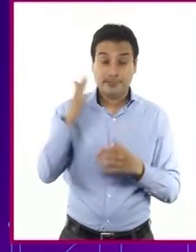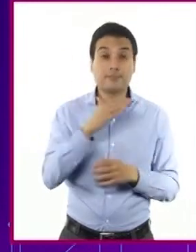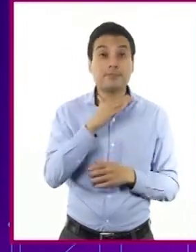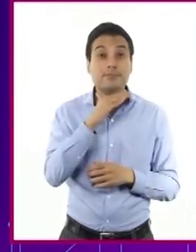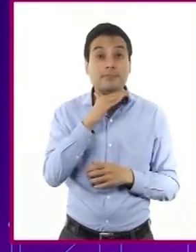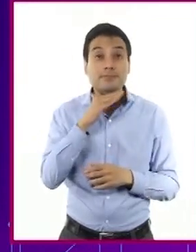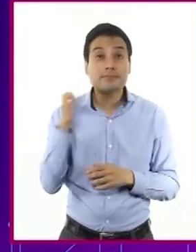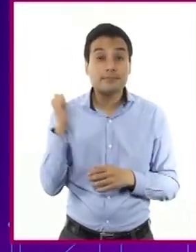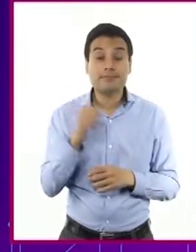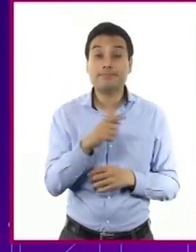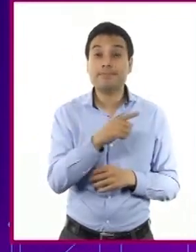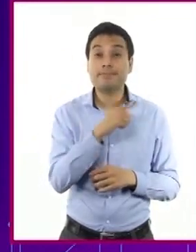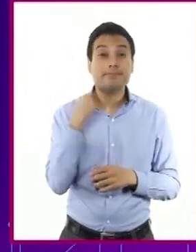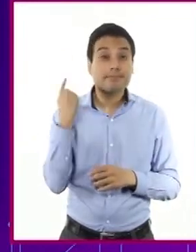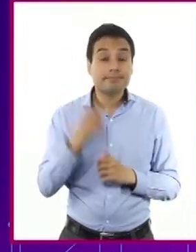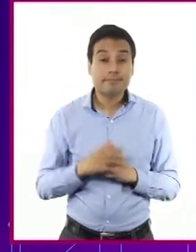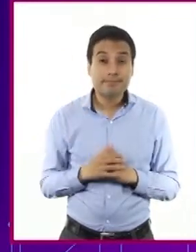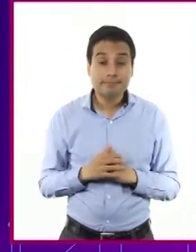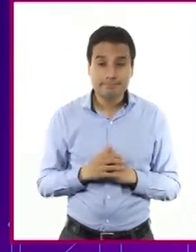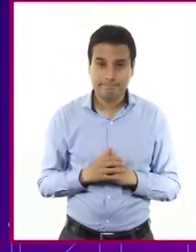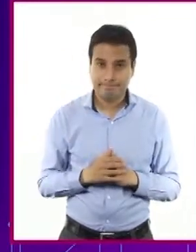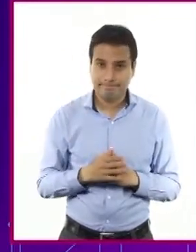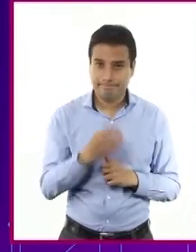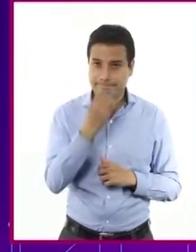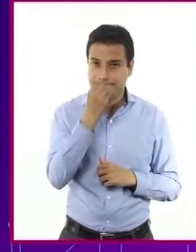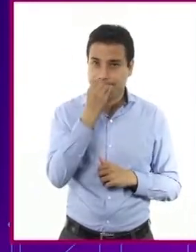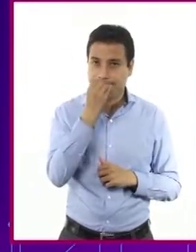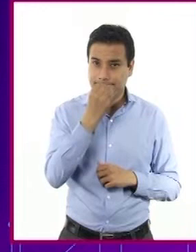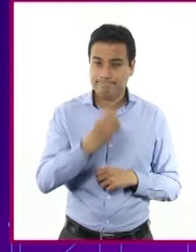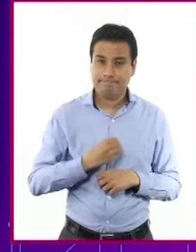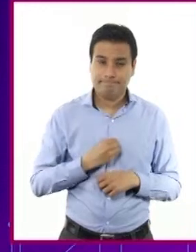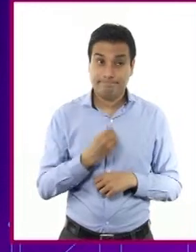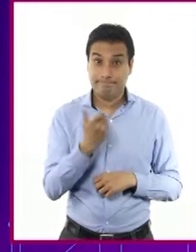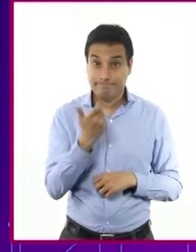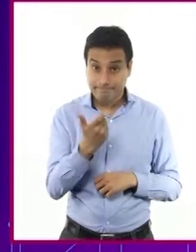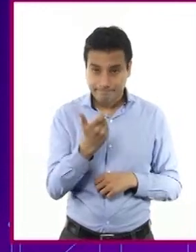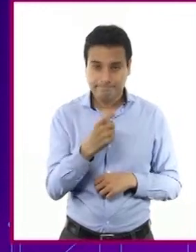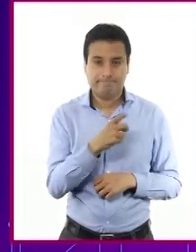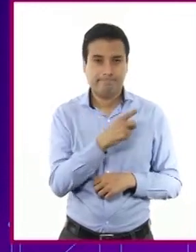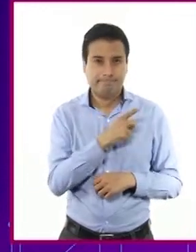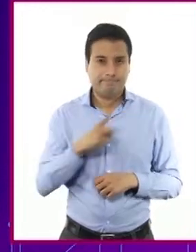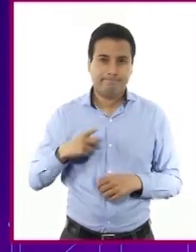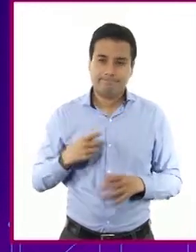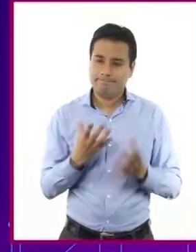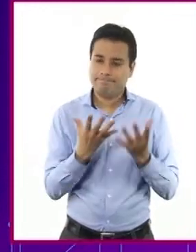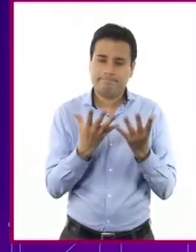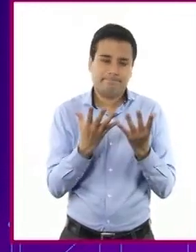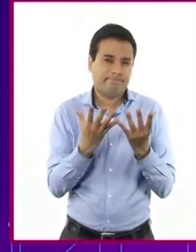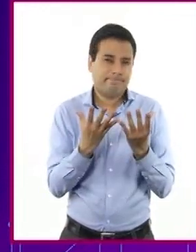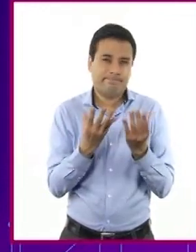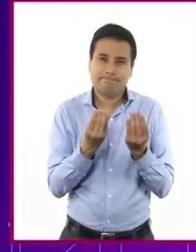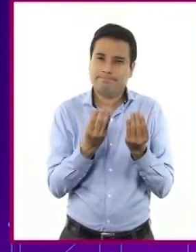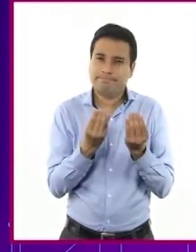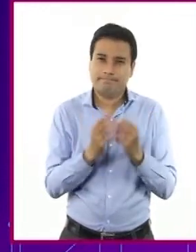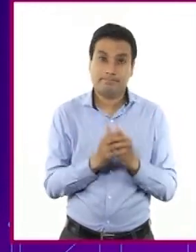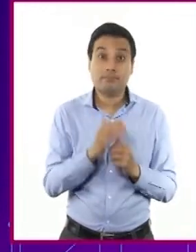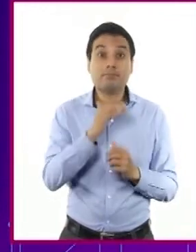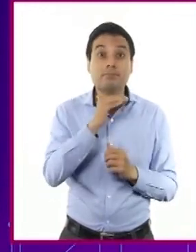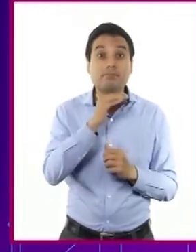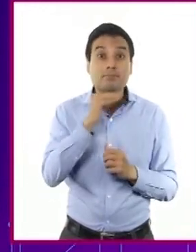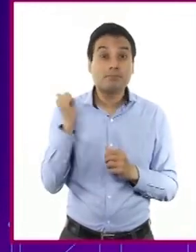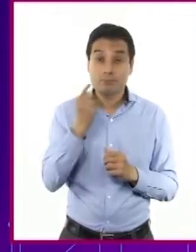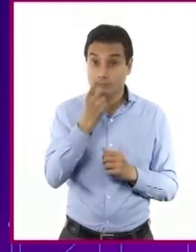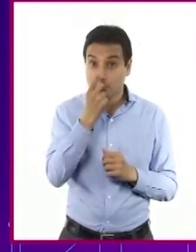perdedora y le hizo pagar un precio muy alto en compensaciones. Los alemanes consideraron que ellos